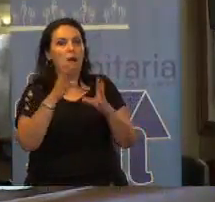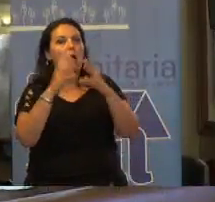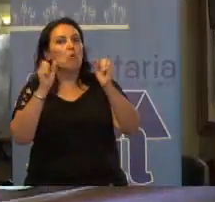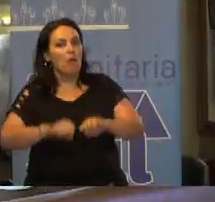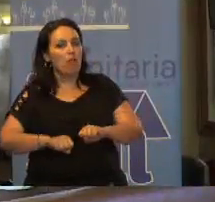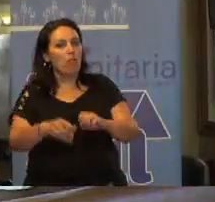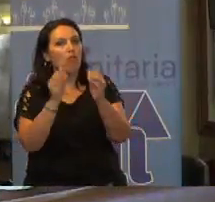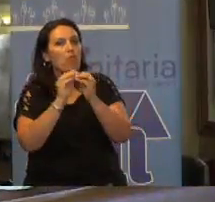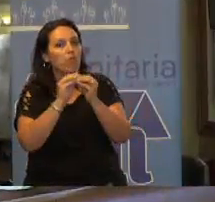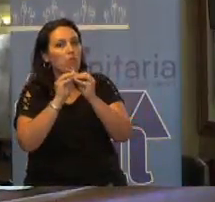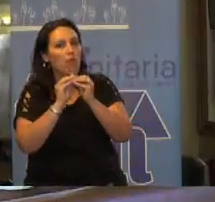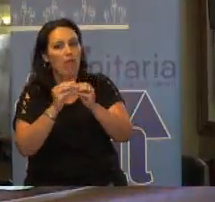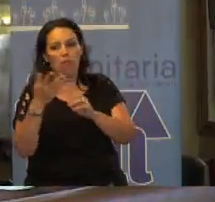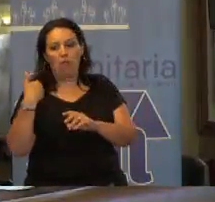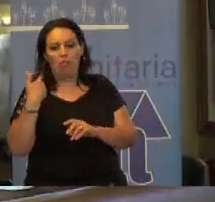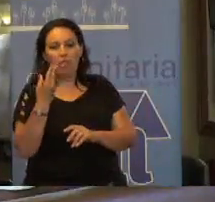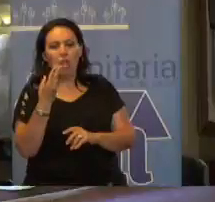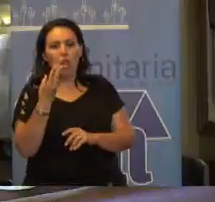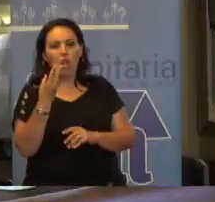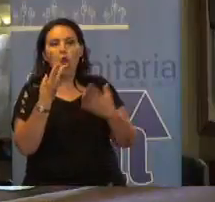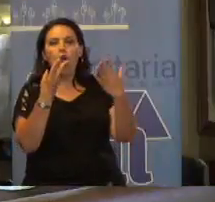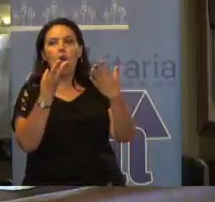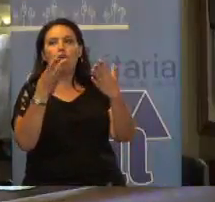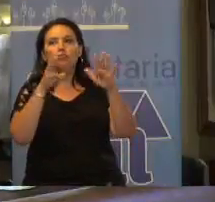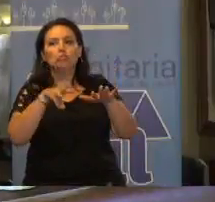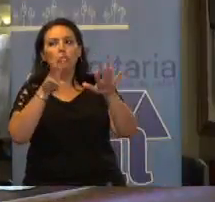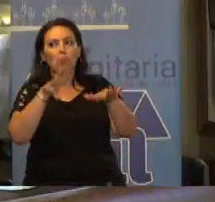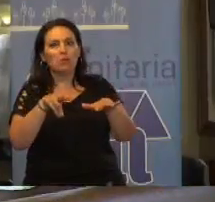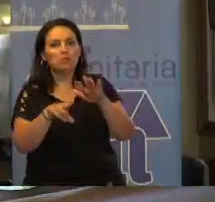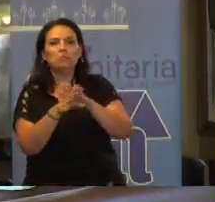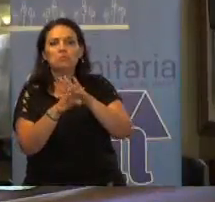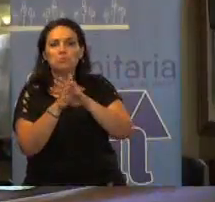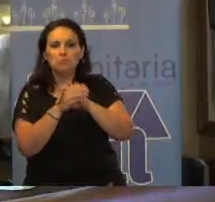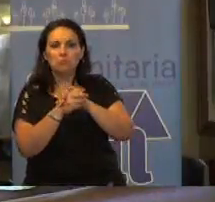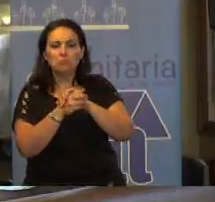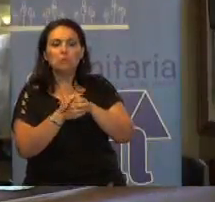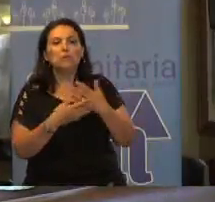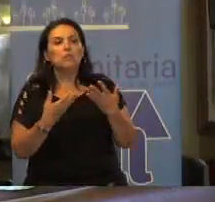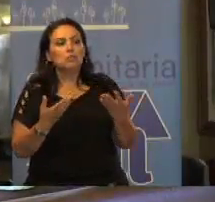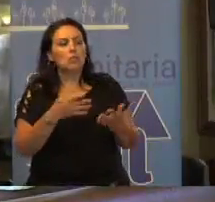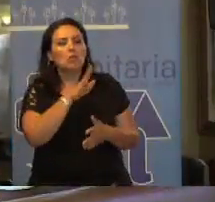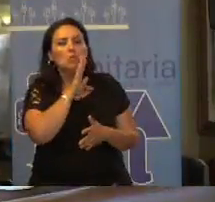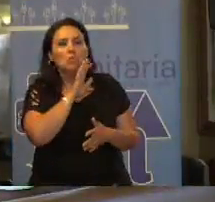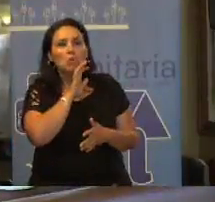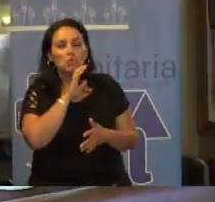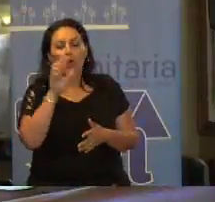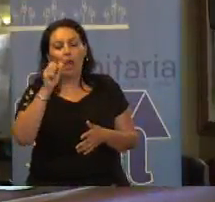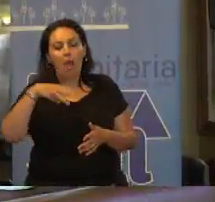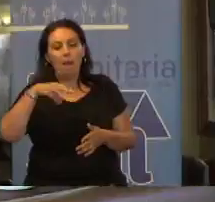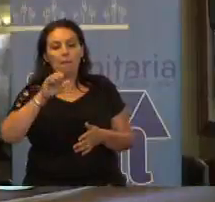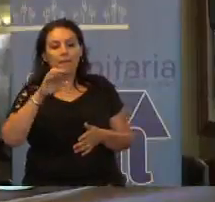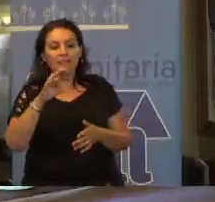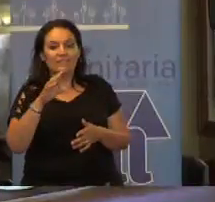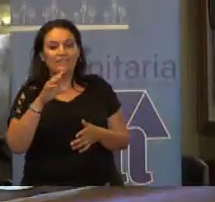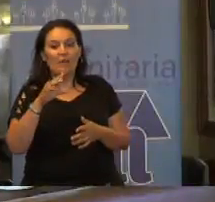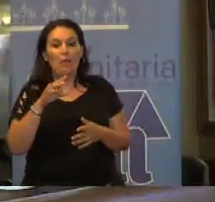dende hai 8 meses. E o curioso, en Ames hai un tripartito onde